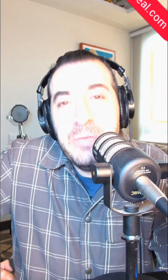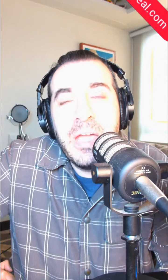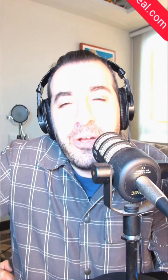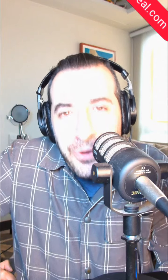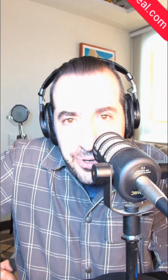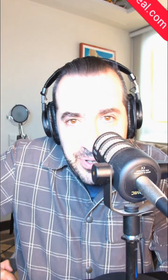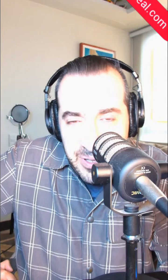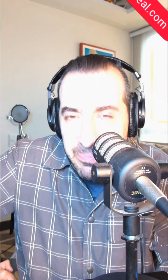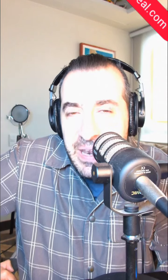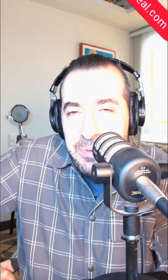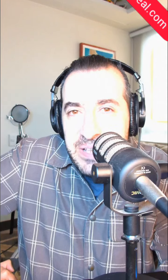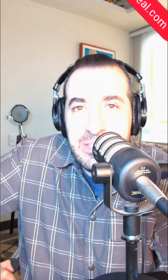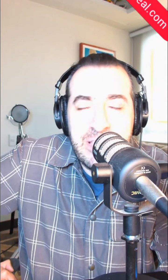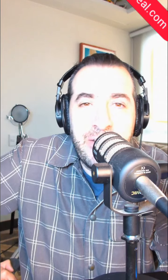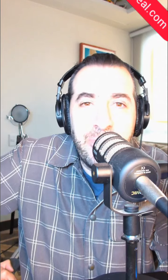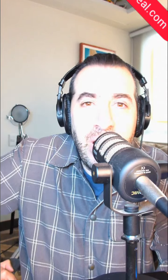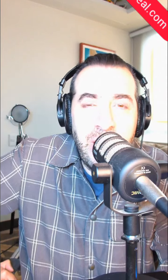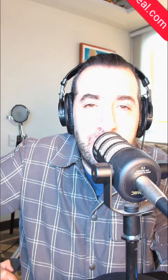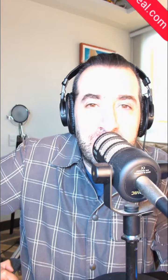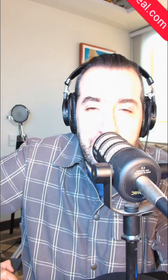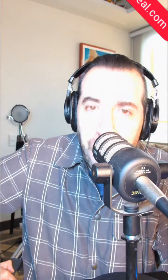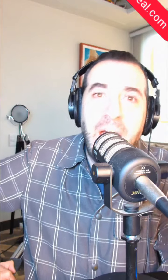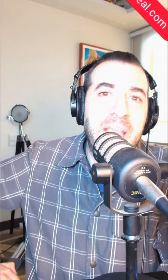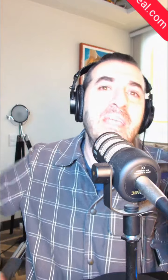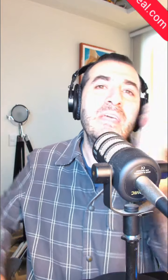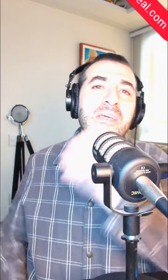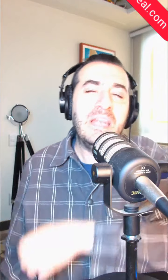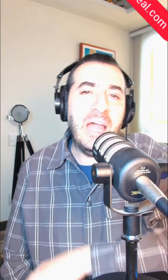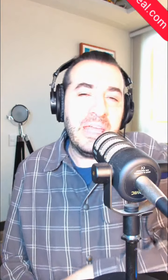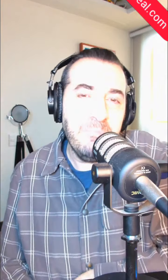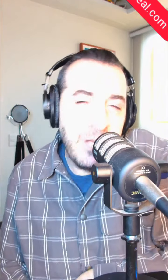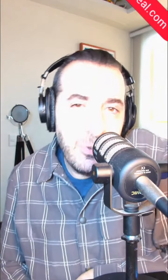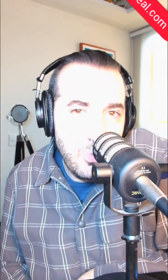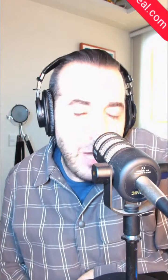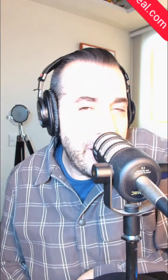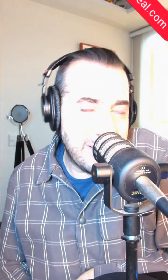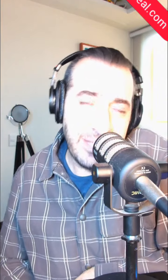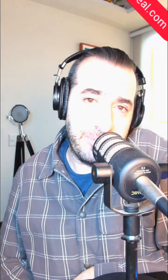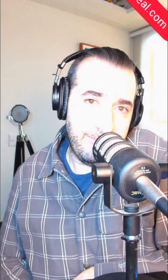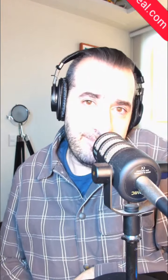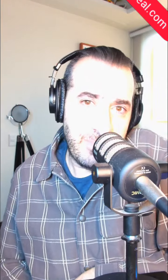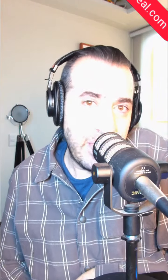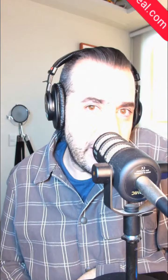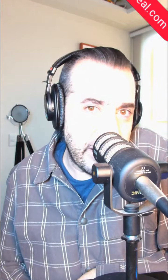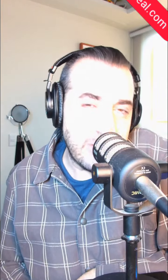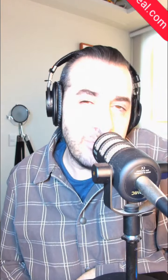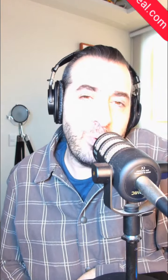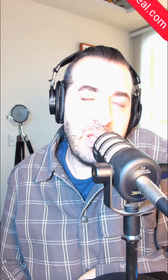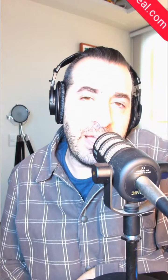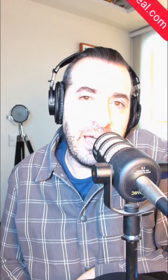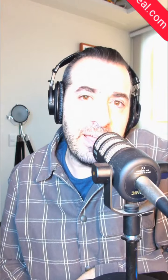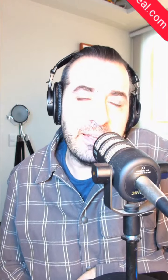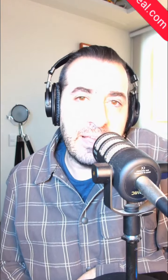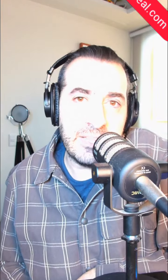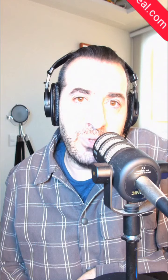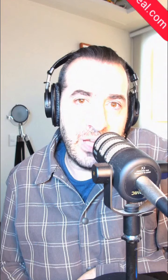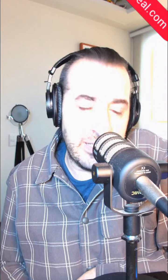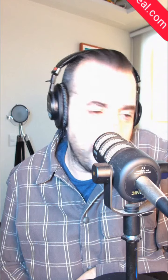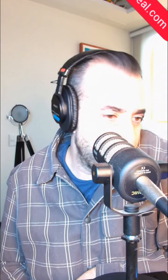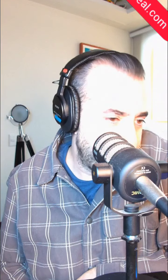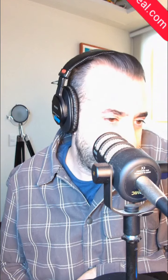y mejor van a ver si se anula o no se anula. Aquí la gran pregunta va a ser, en el caso de Guadalajara y en el